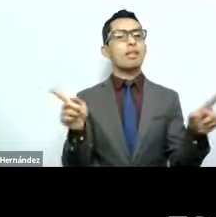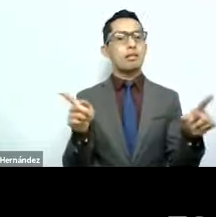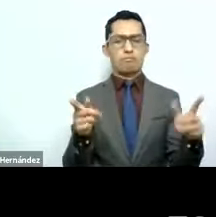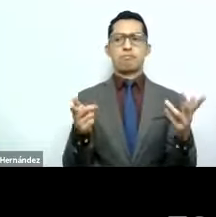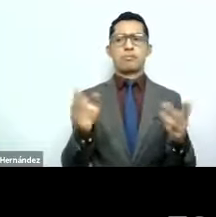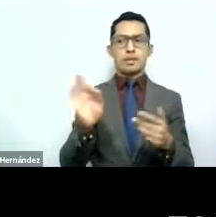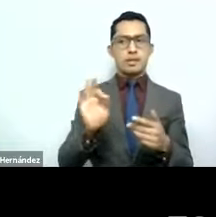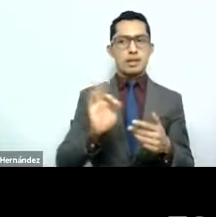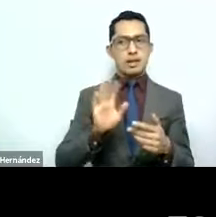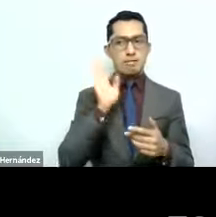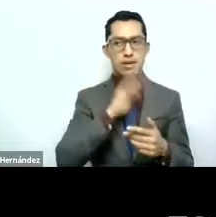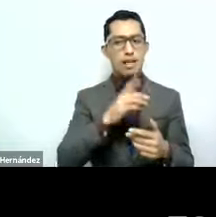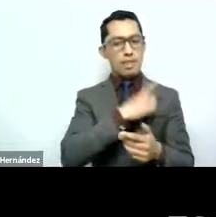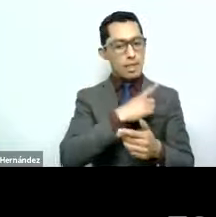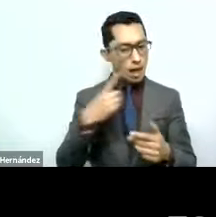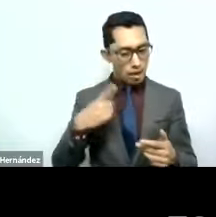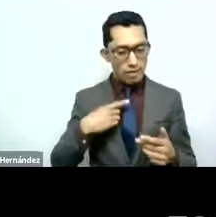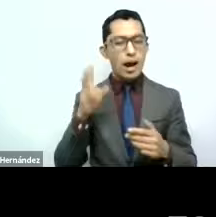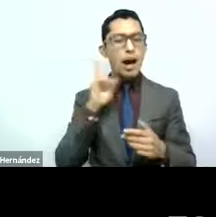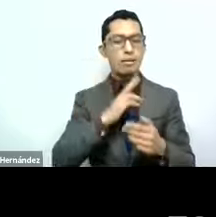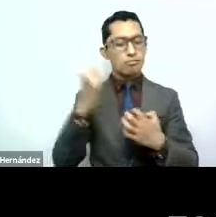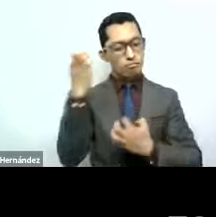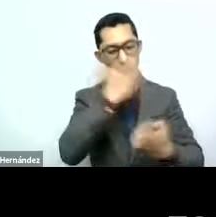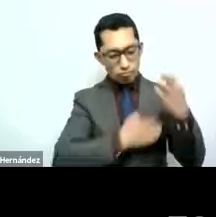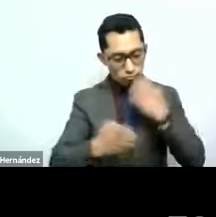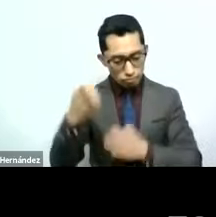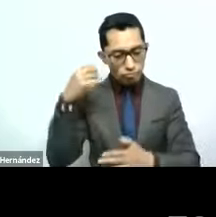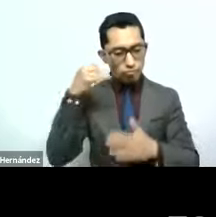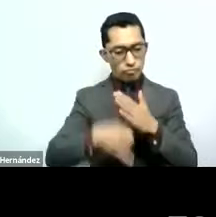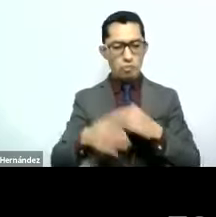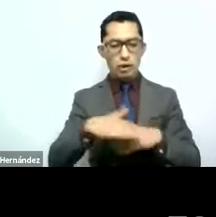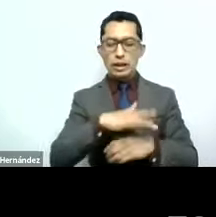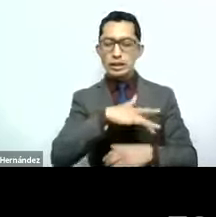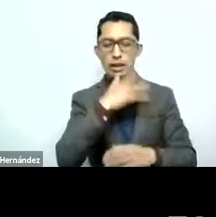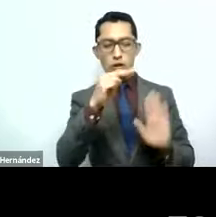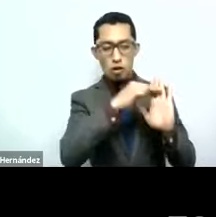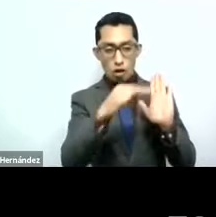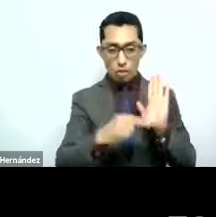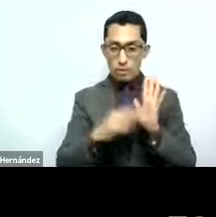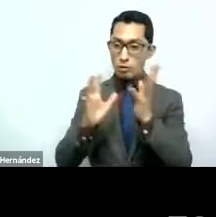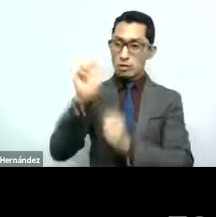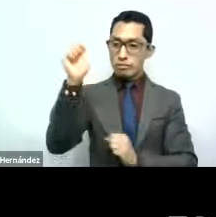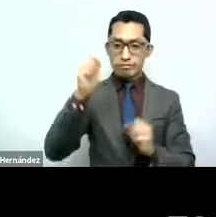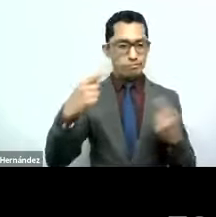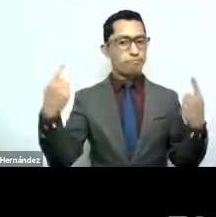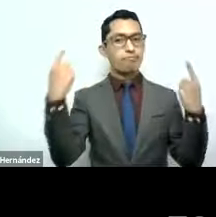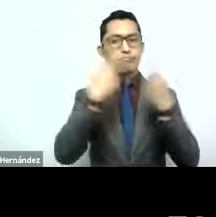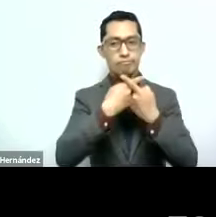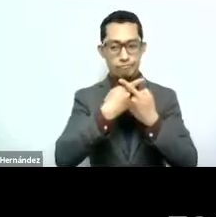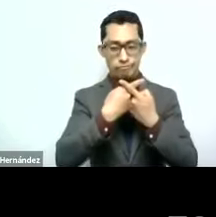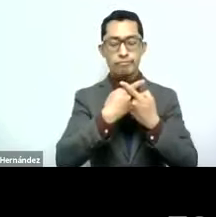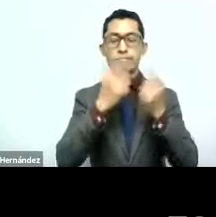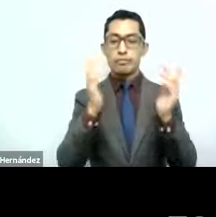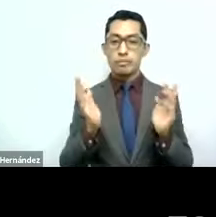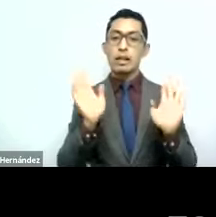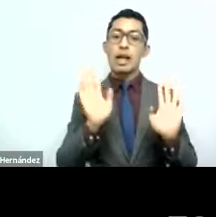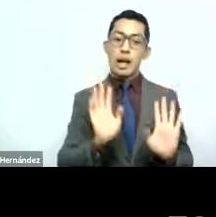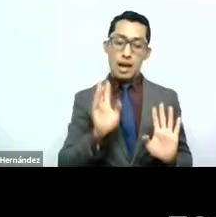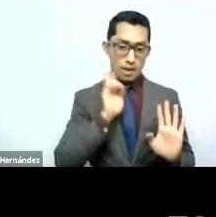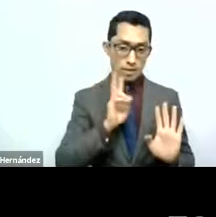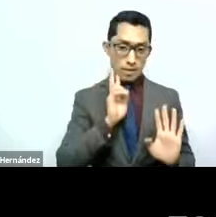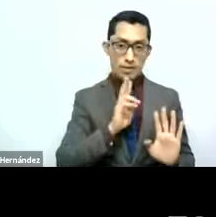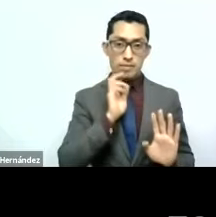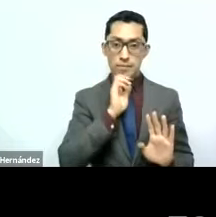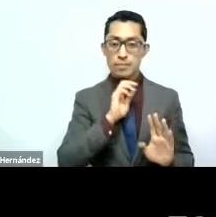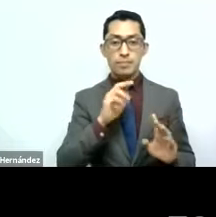un escrutinio estricto porque presumo que la norma es inconstitucional. Ahora, si la norma está haciendo, o sea,